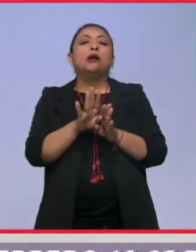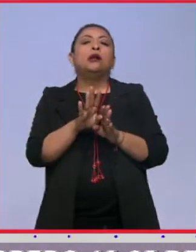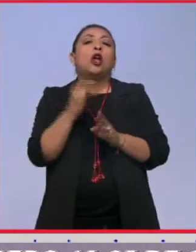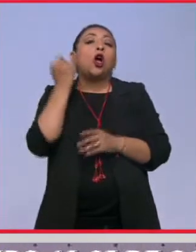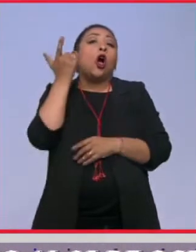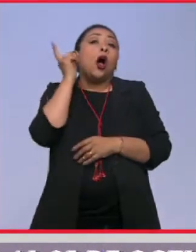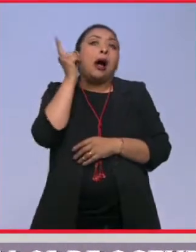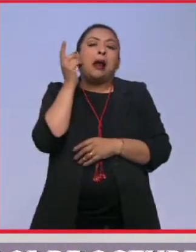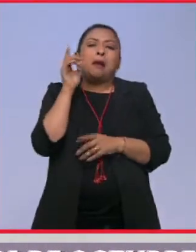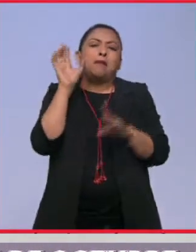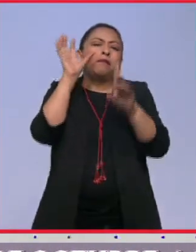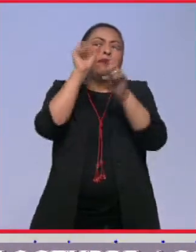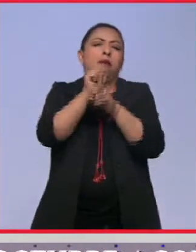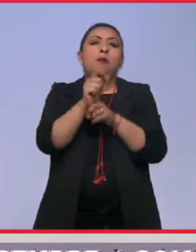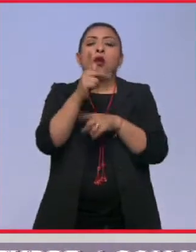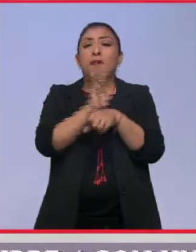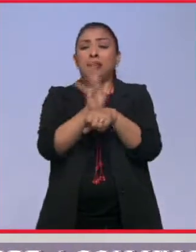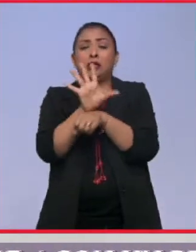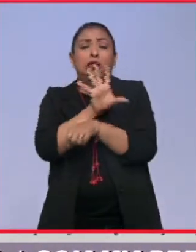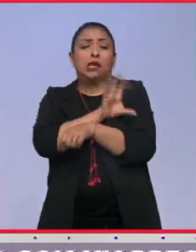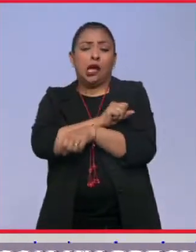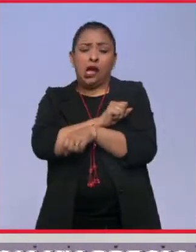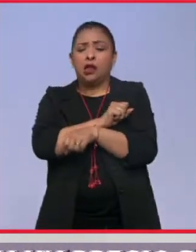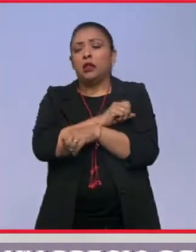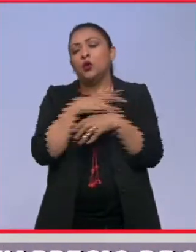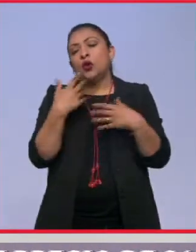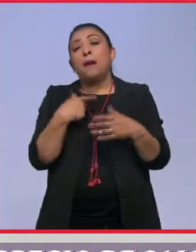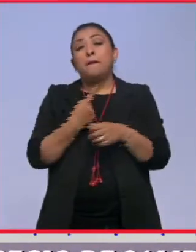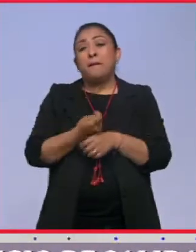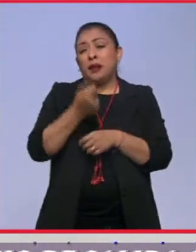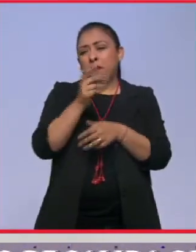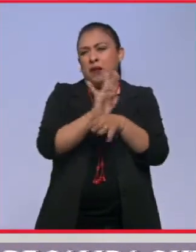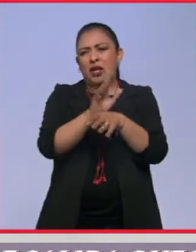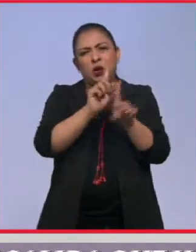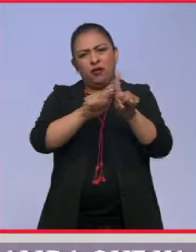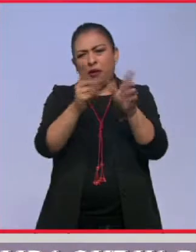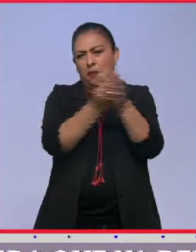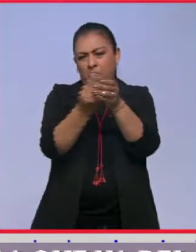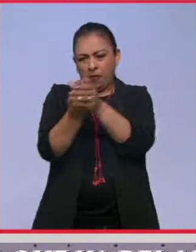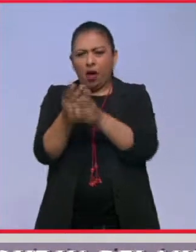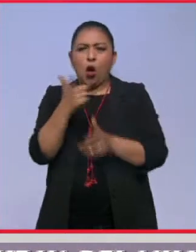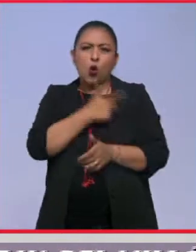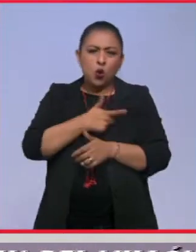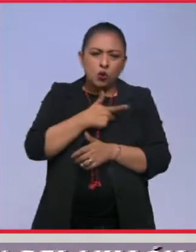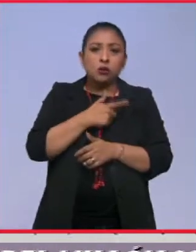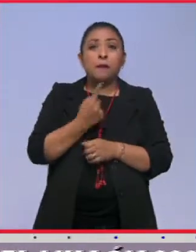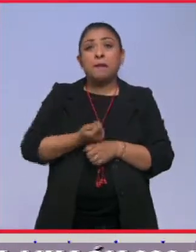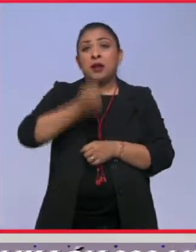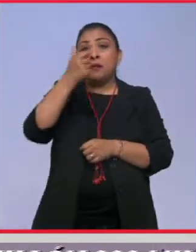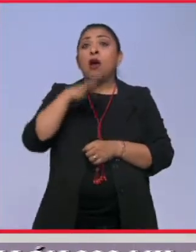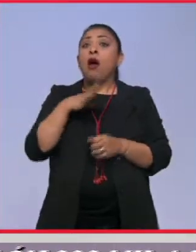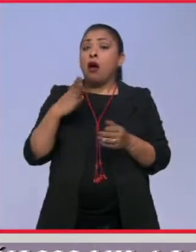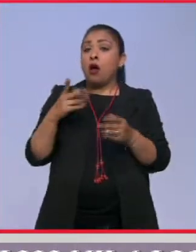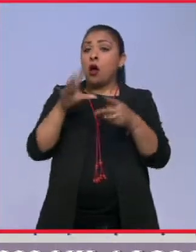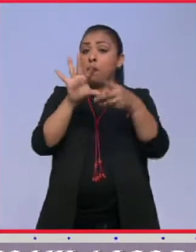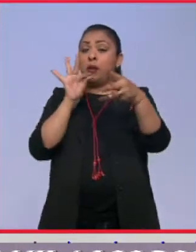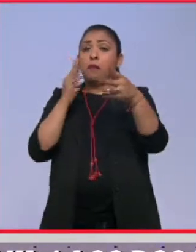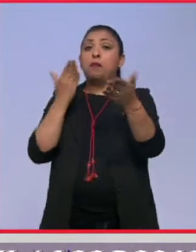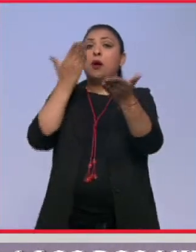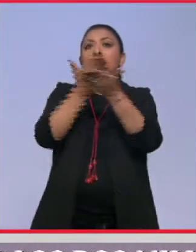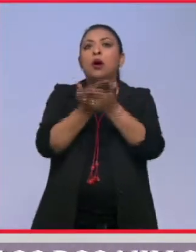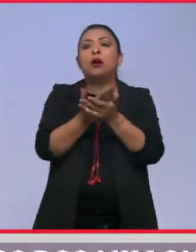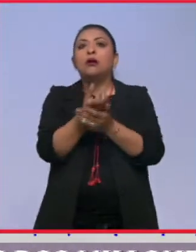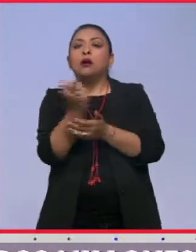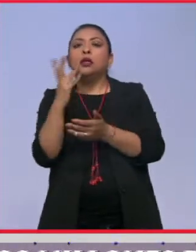los cinéfilos porque hay películas para todos los gustos, ¿no? La primera de ellas es una que está nominada y que ha generado muchísima polémica porque